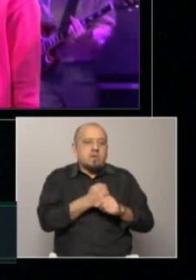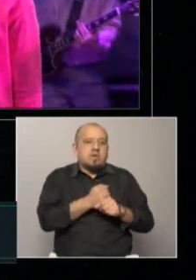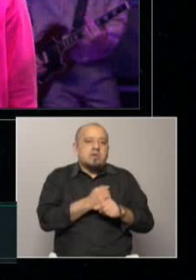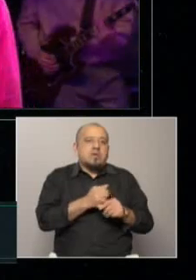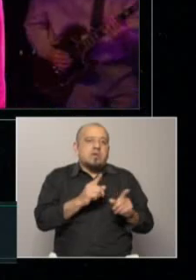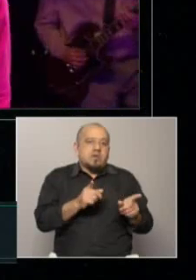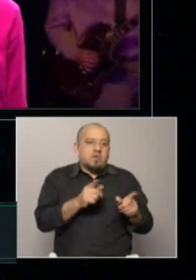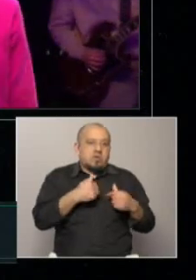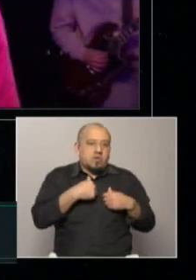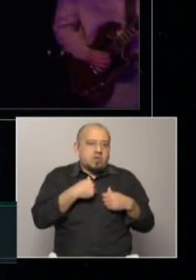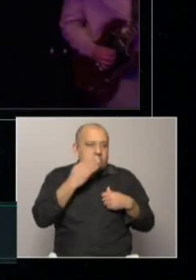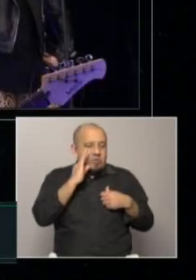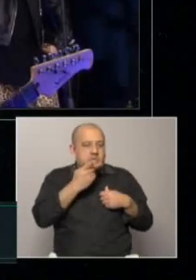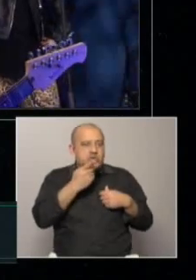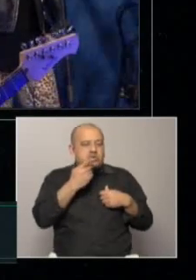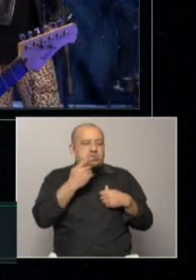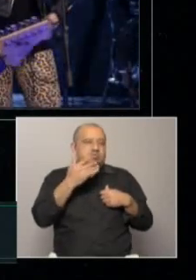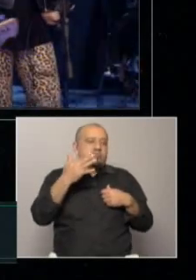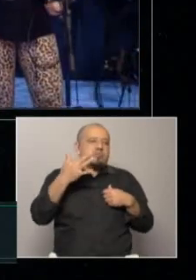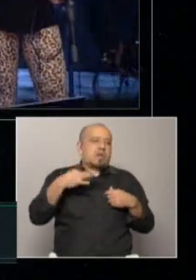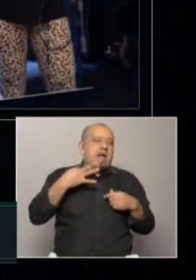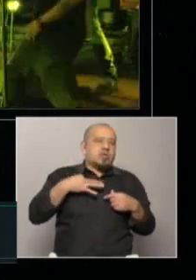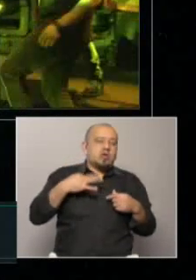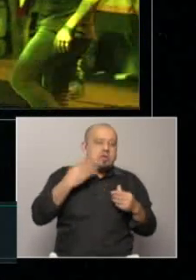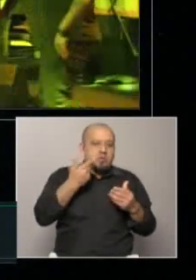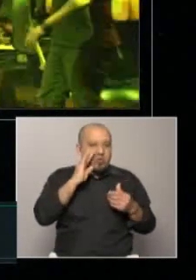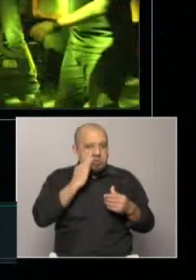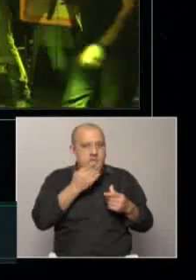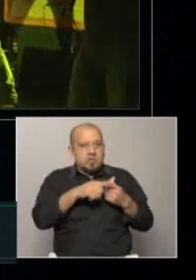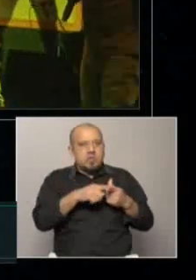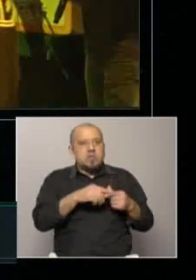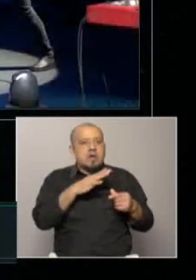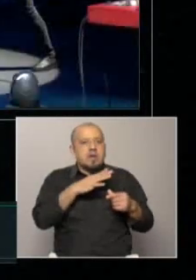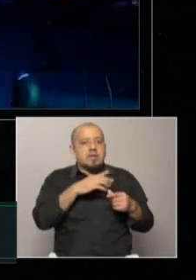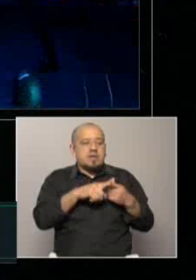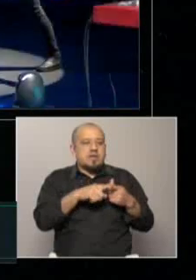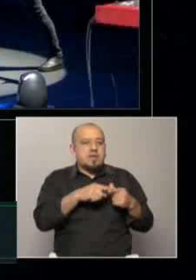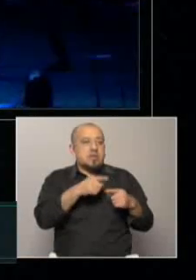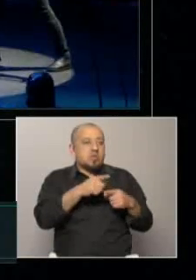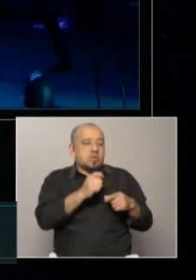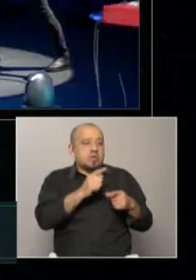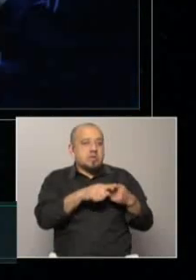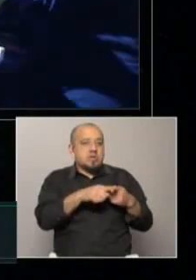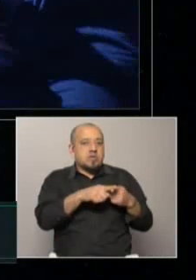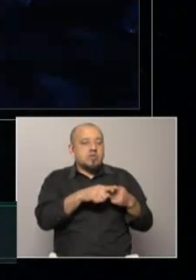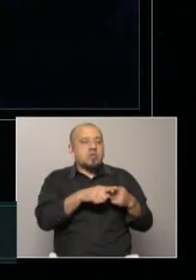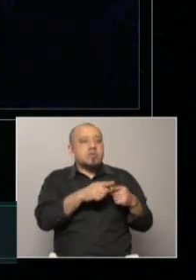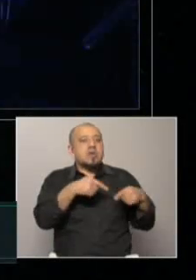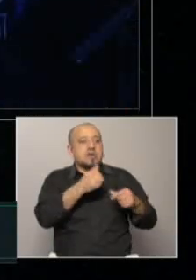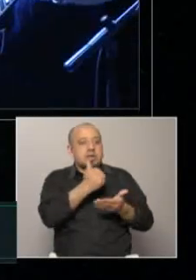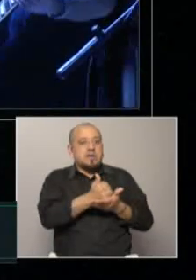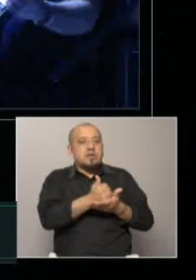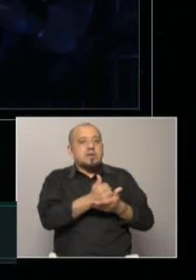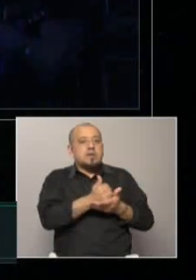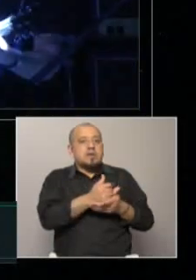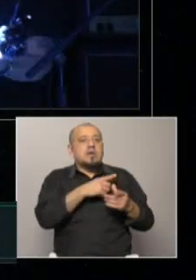sea, nos conocemos de muchos escenarios, de mucho backstage, claro. Tenemos gran relación con quienes suben arriba del escenario.